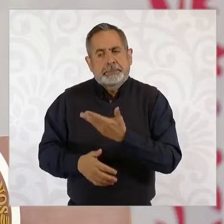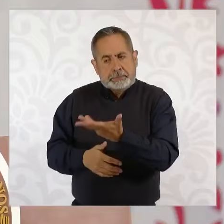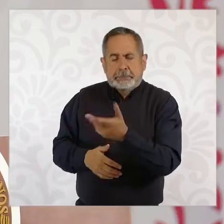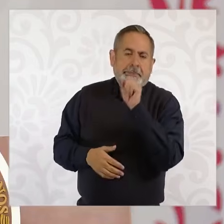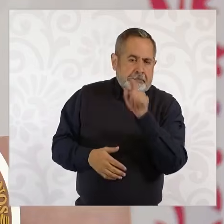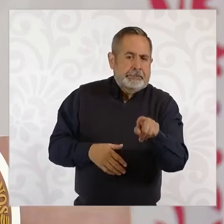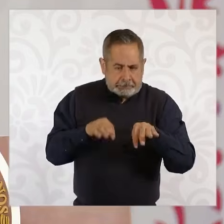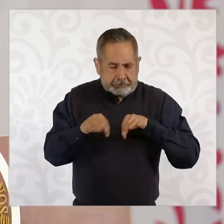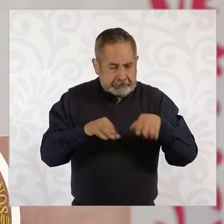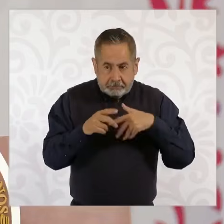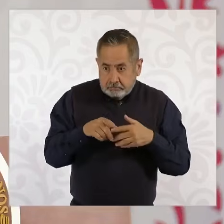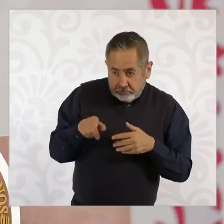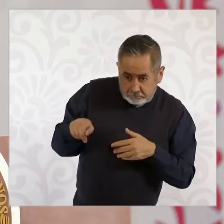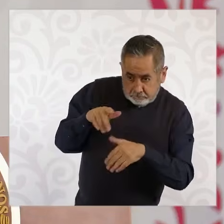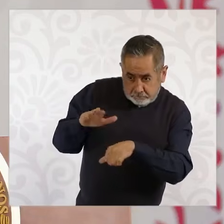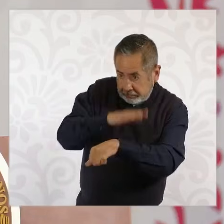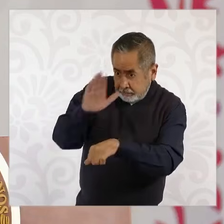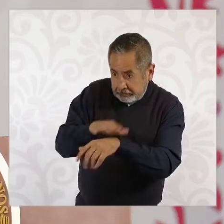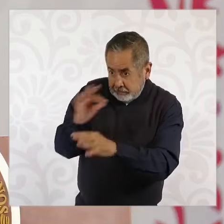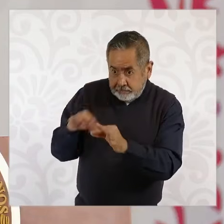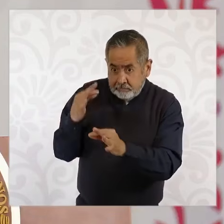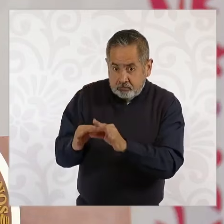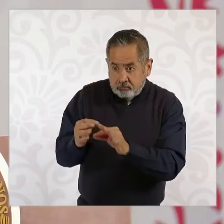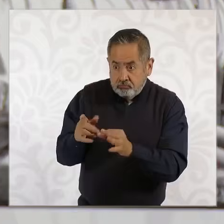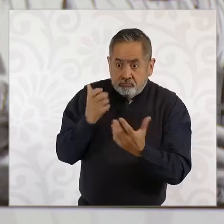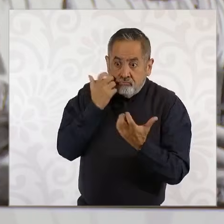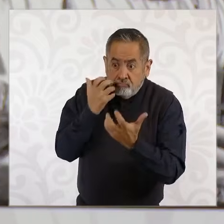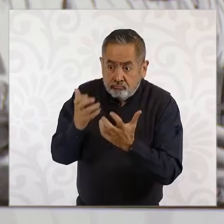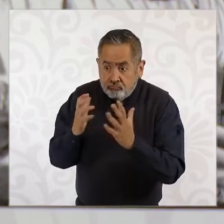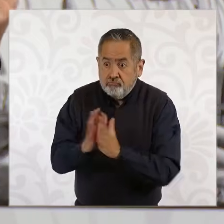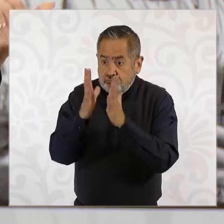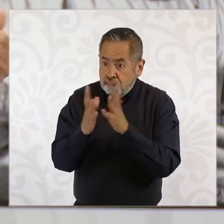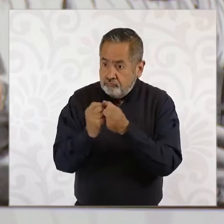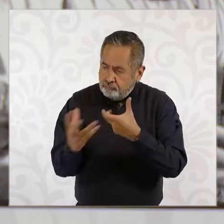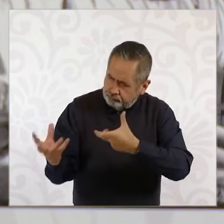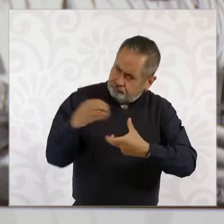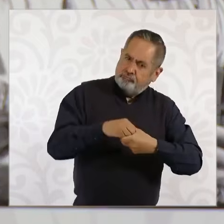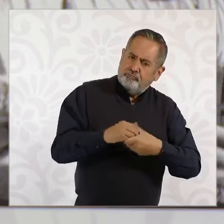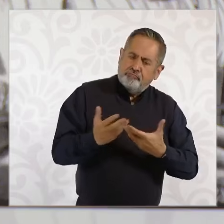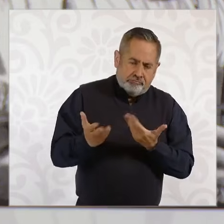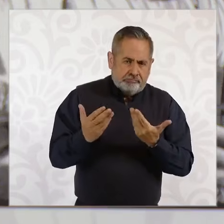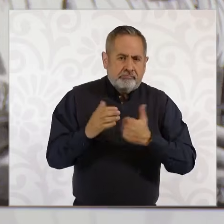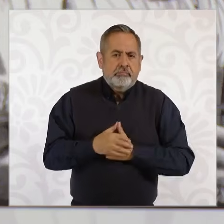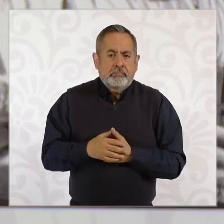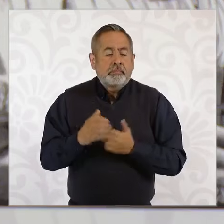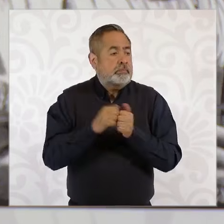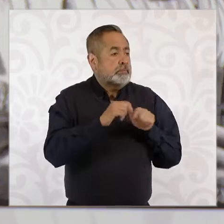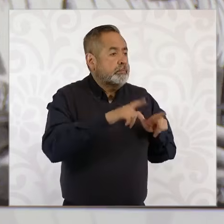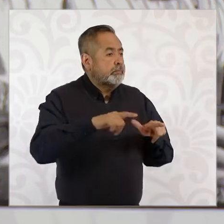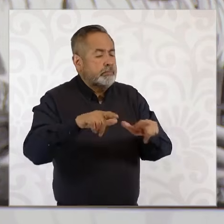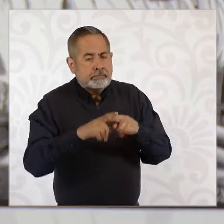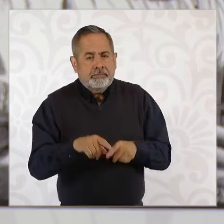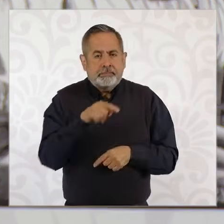para que quien tenga el deseo de participar en ello lo pueda hacer. Y con la plataforma Saberes